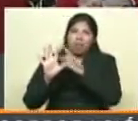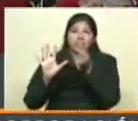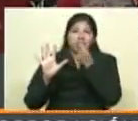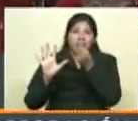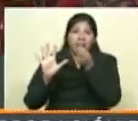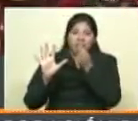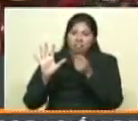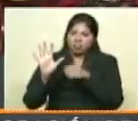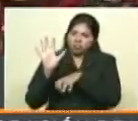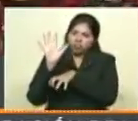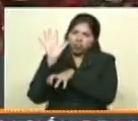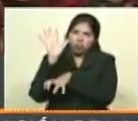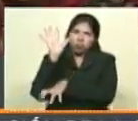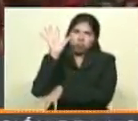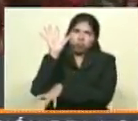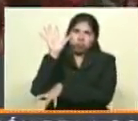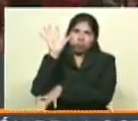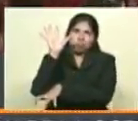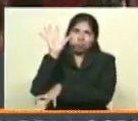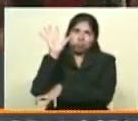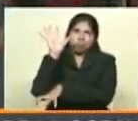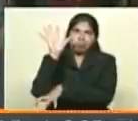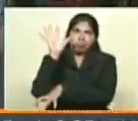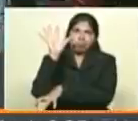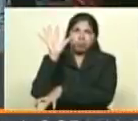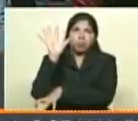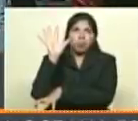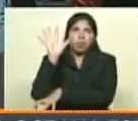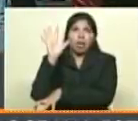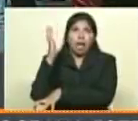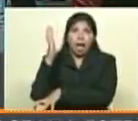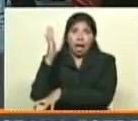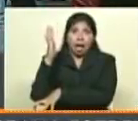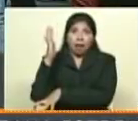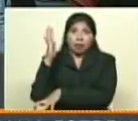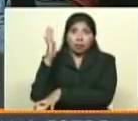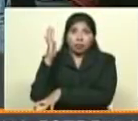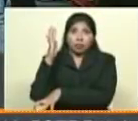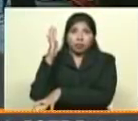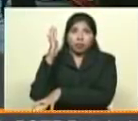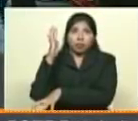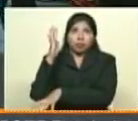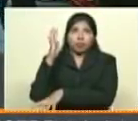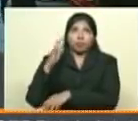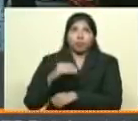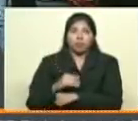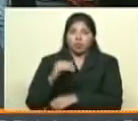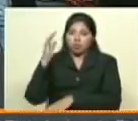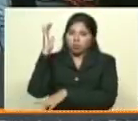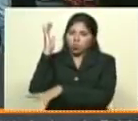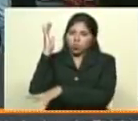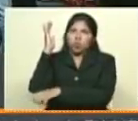Y la raíz principal que trae la savia de la historia, Bolívar.